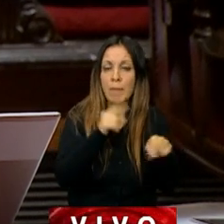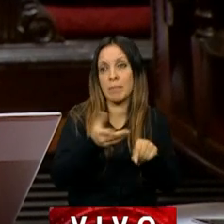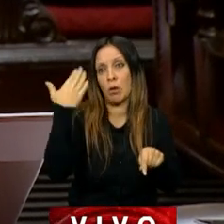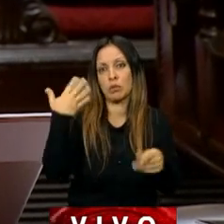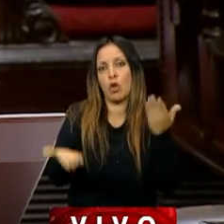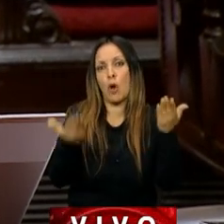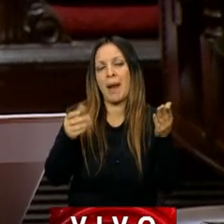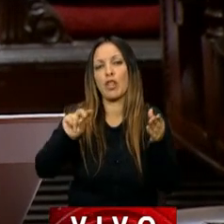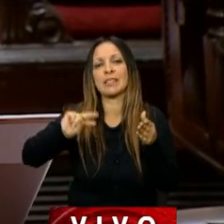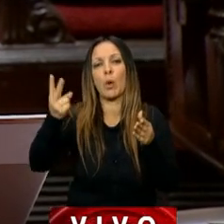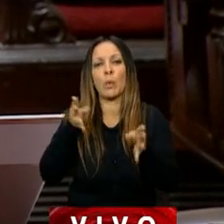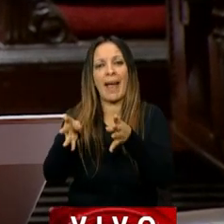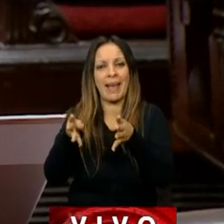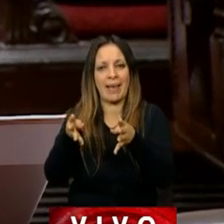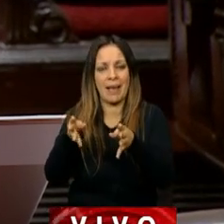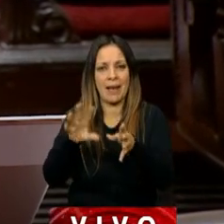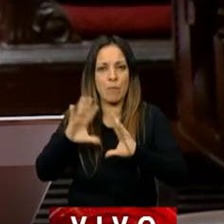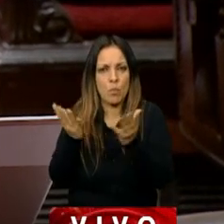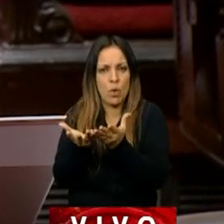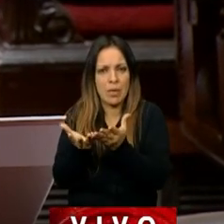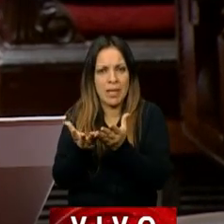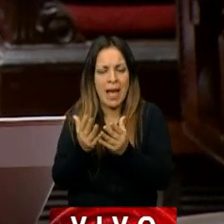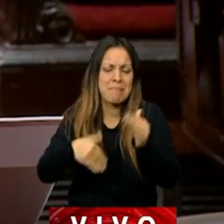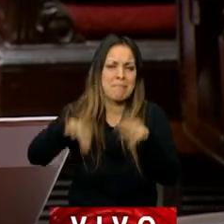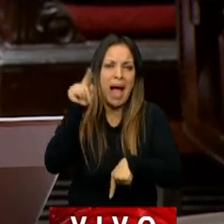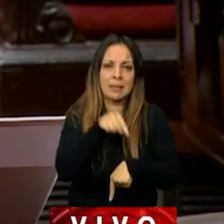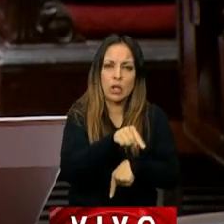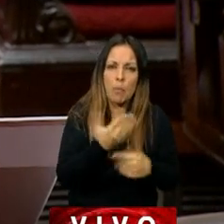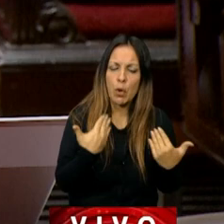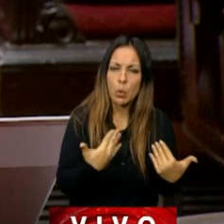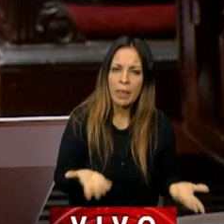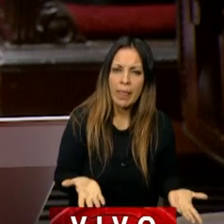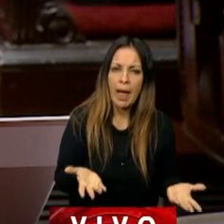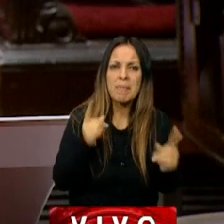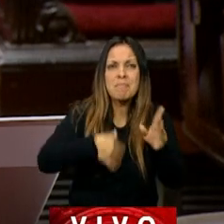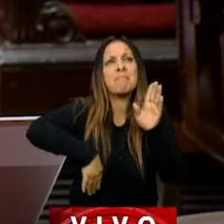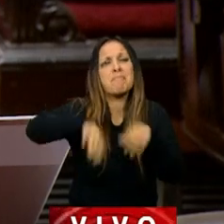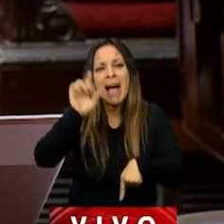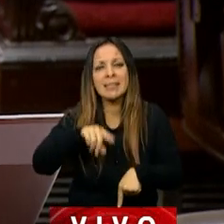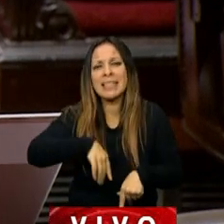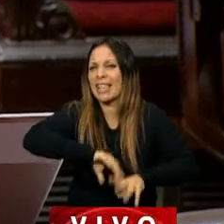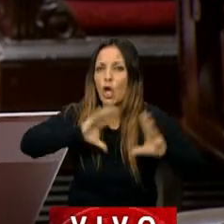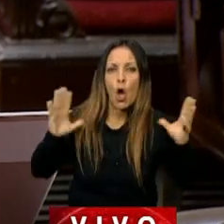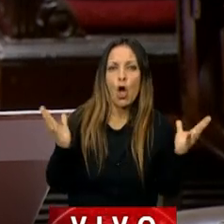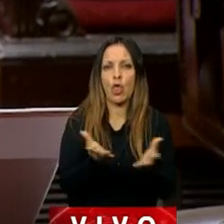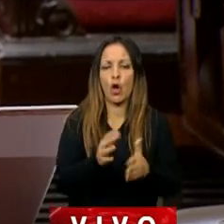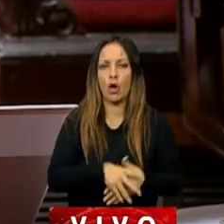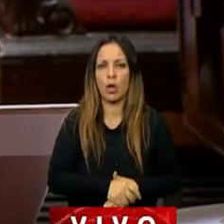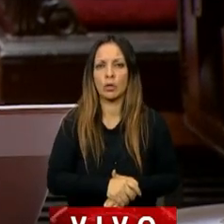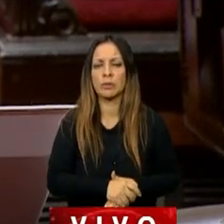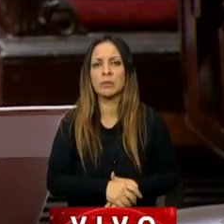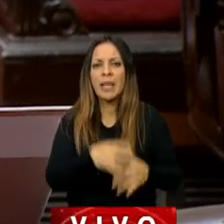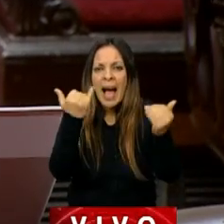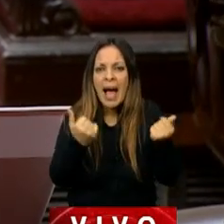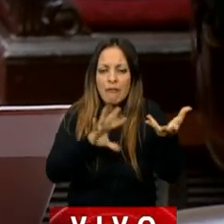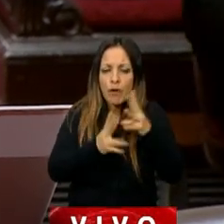Guerra Mundial, con el general, superior a la que tuvimos en los 70, superior a todo, con unos